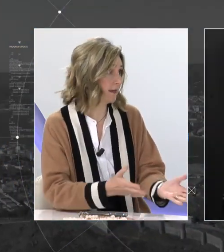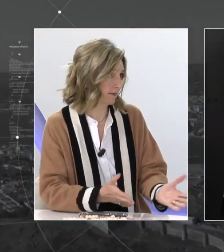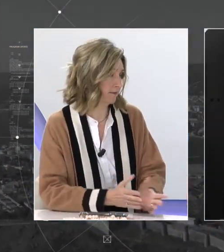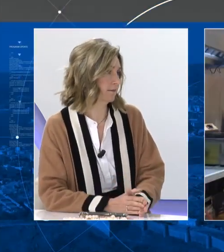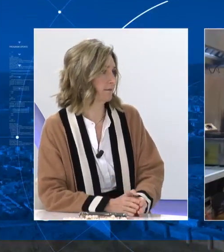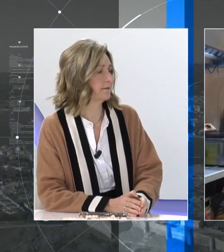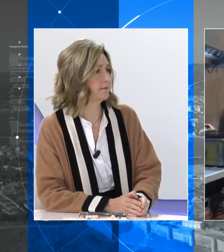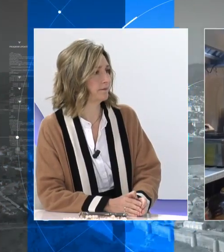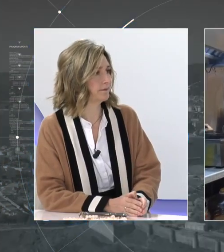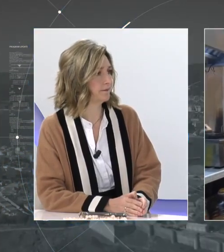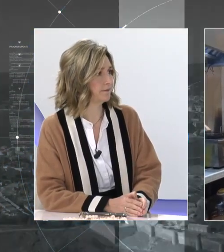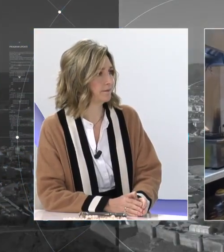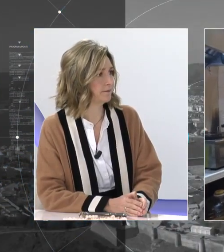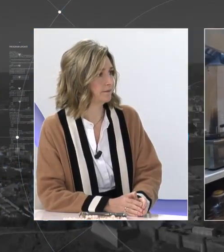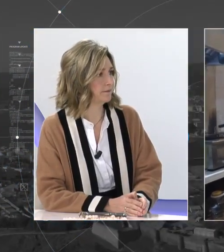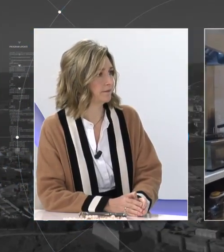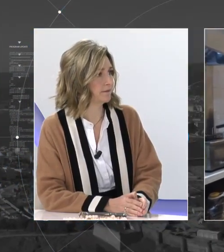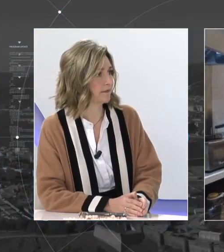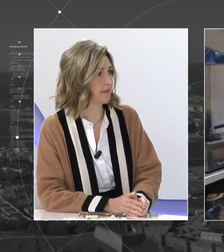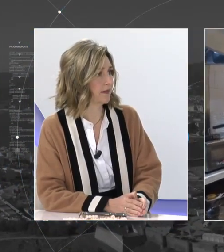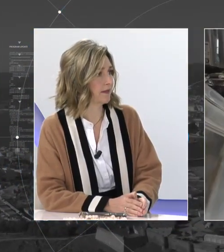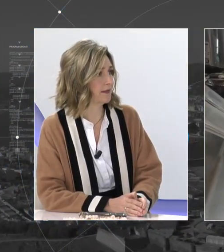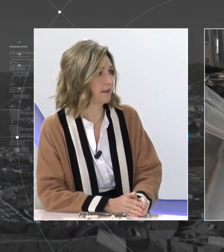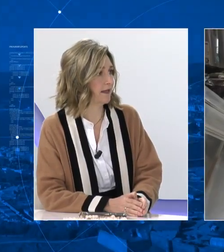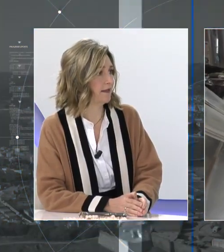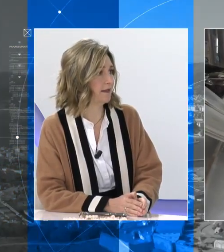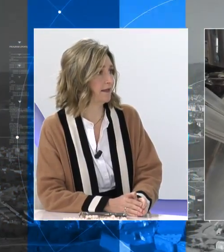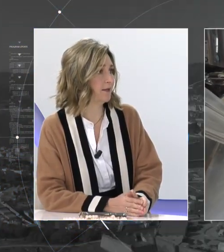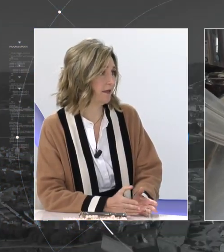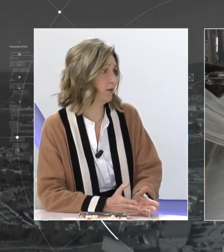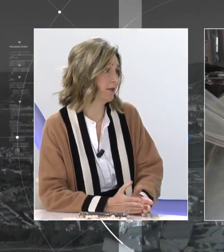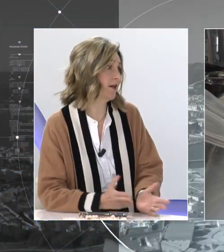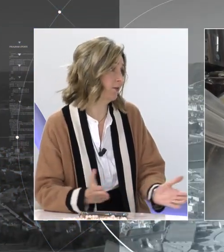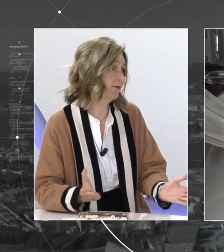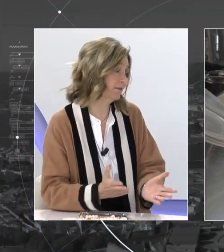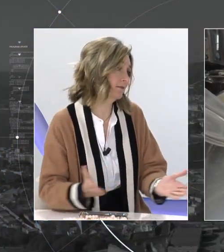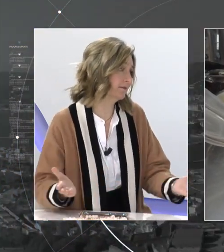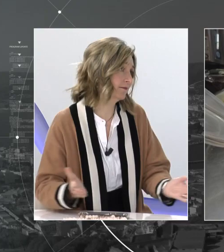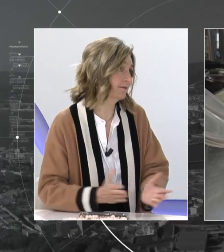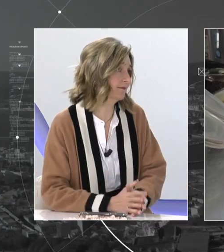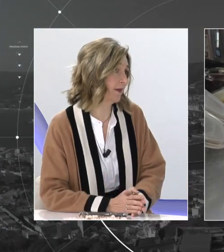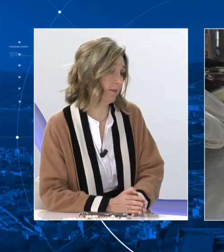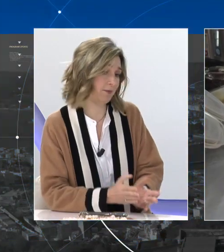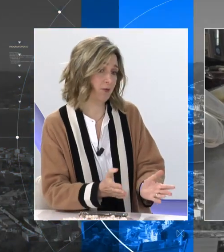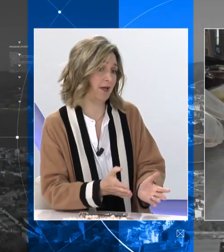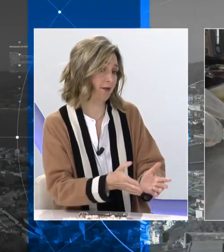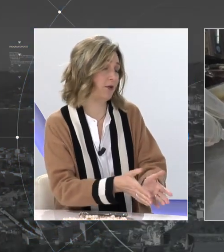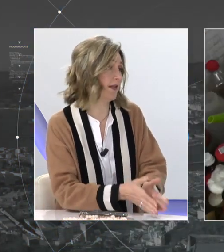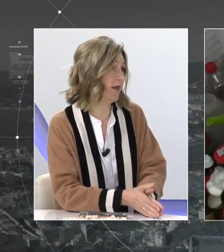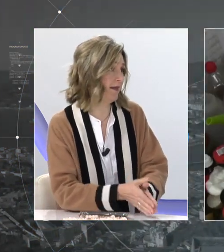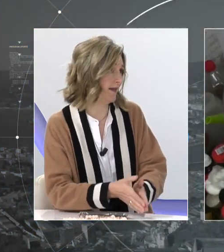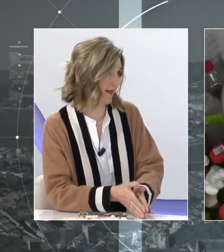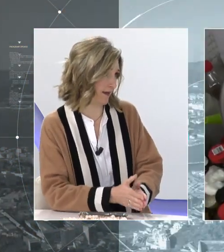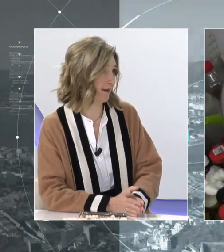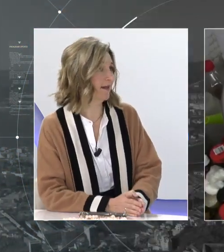quedar señalan directamente a los empresarios señalan directamente a los empresarios bueno H pero vamos que es una